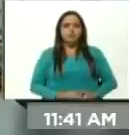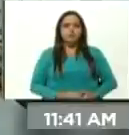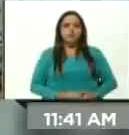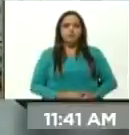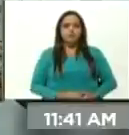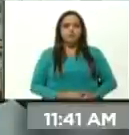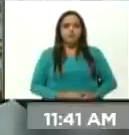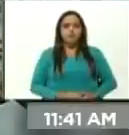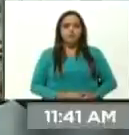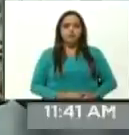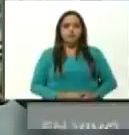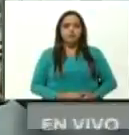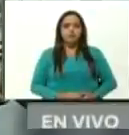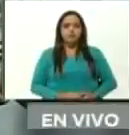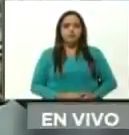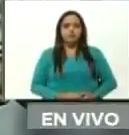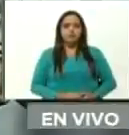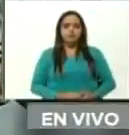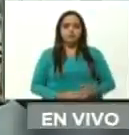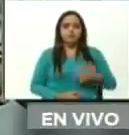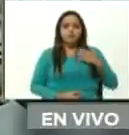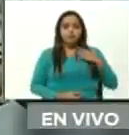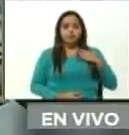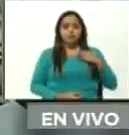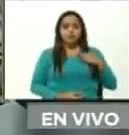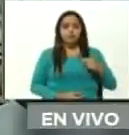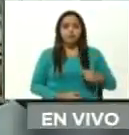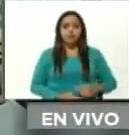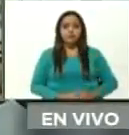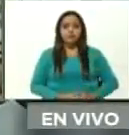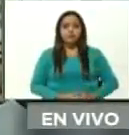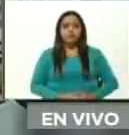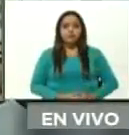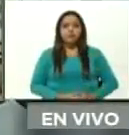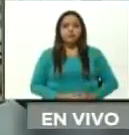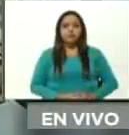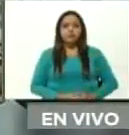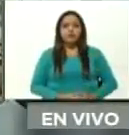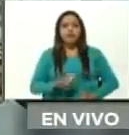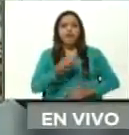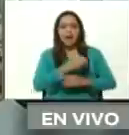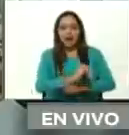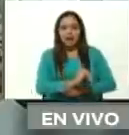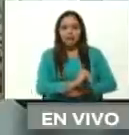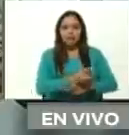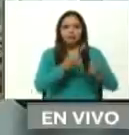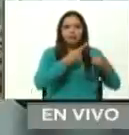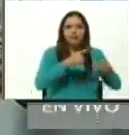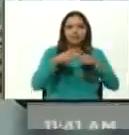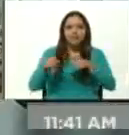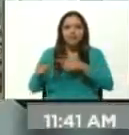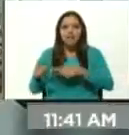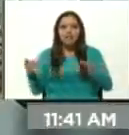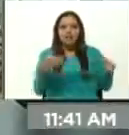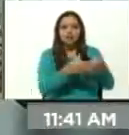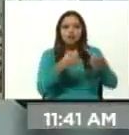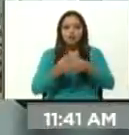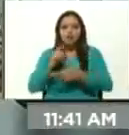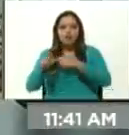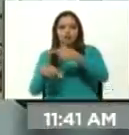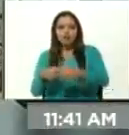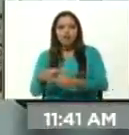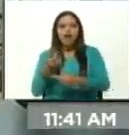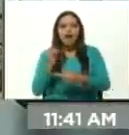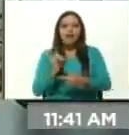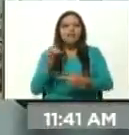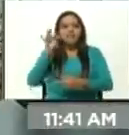venezolano, tuvo el debido efecto a través de las diversas reuniones en las cuales él tuvo a